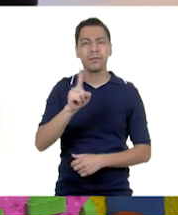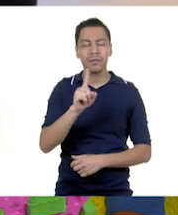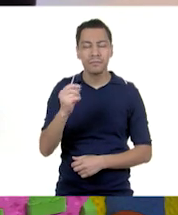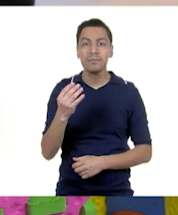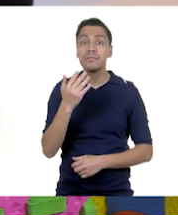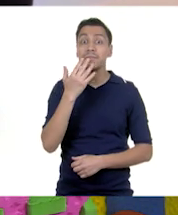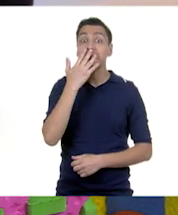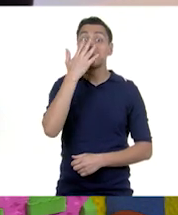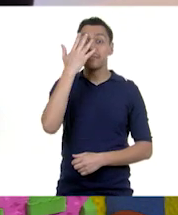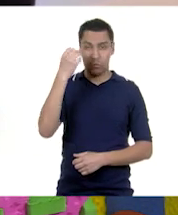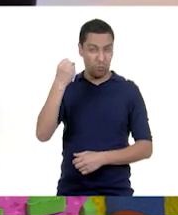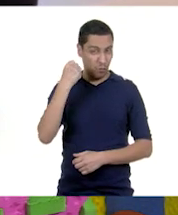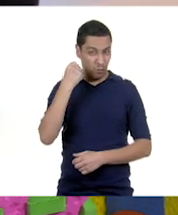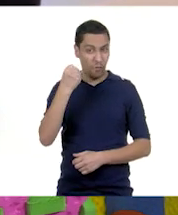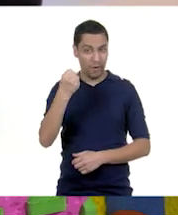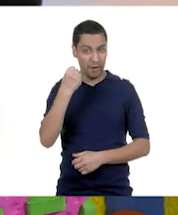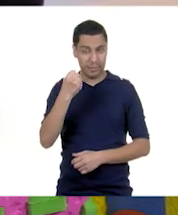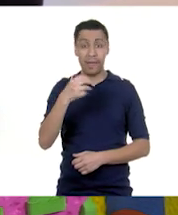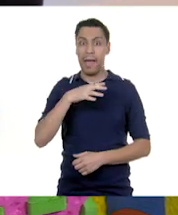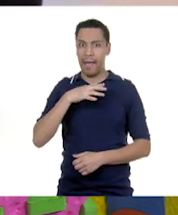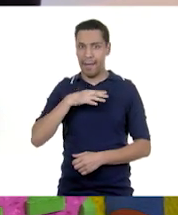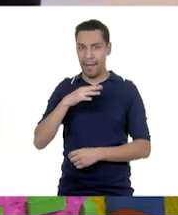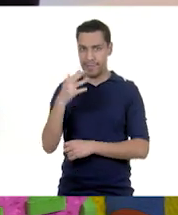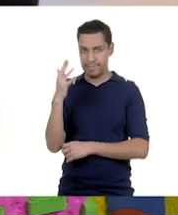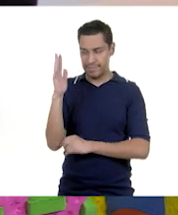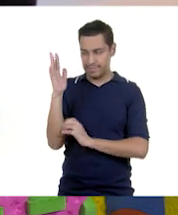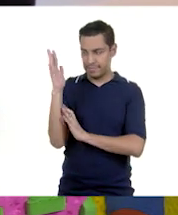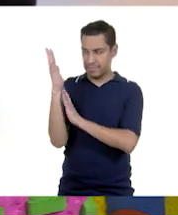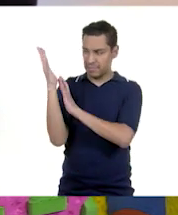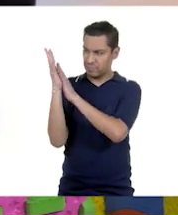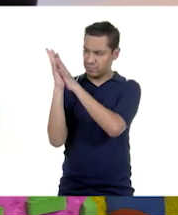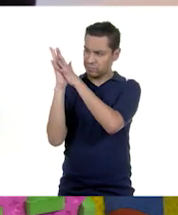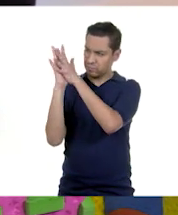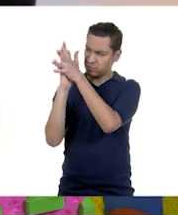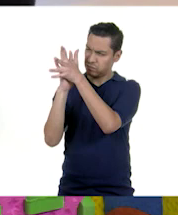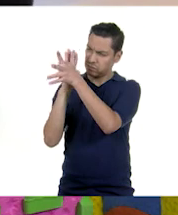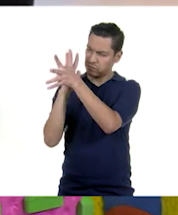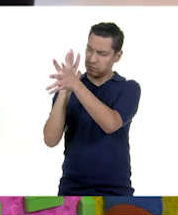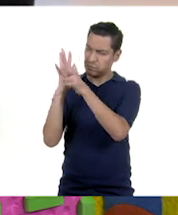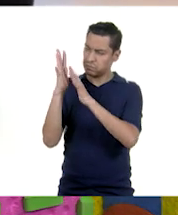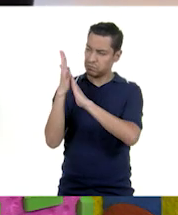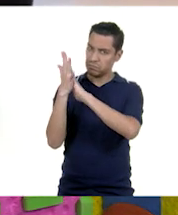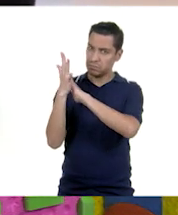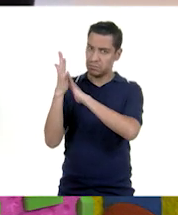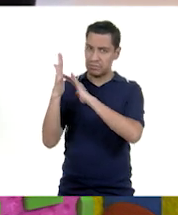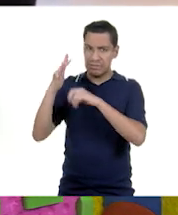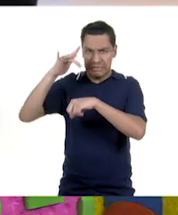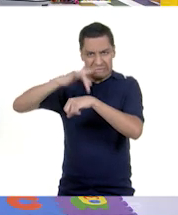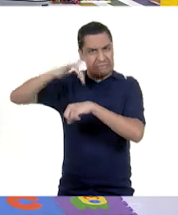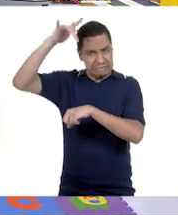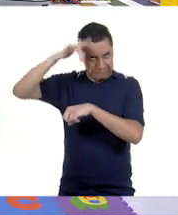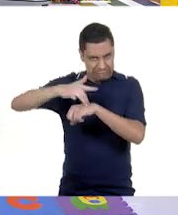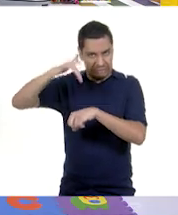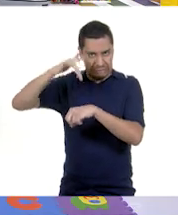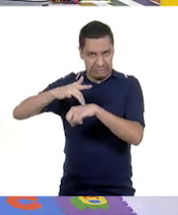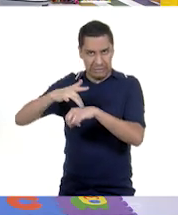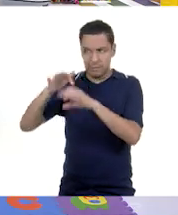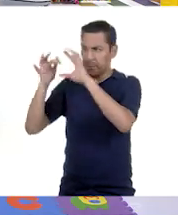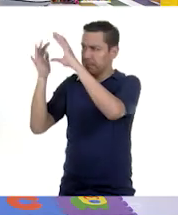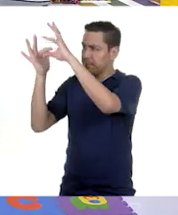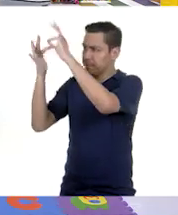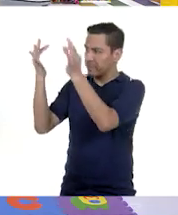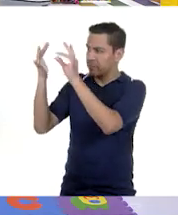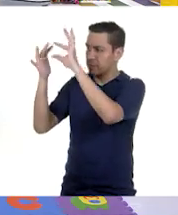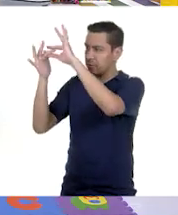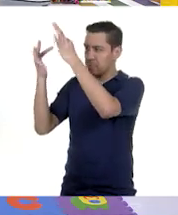Por ejemplo, tiene también espinas. Ajá. Algunas personas también lo utilizan para tomarlo en té. Tiene